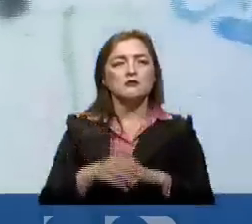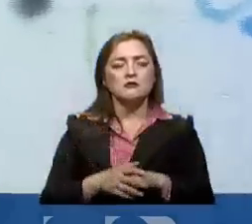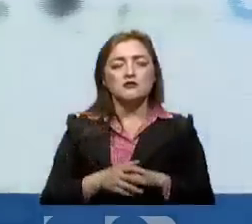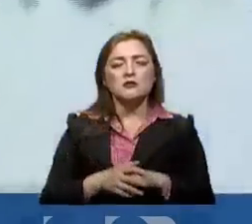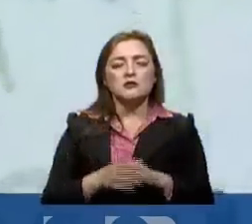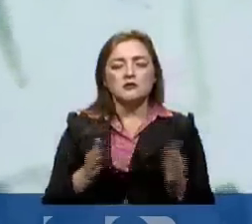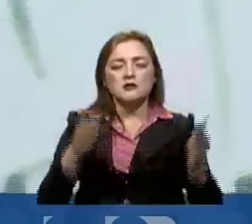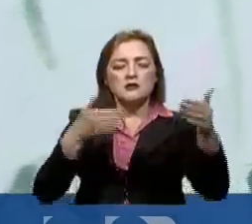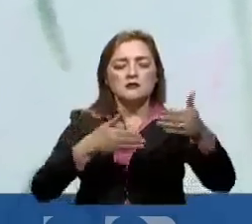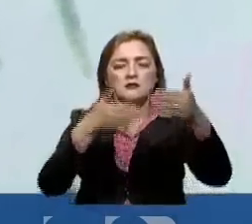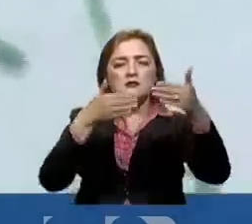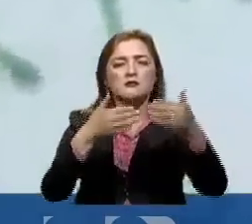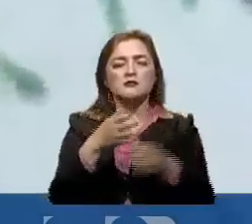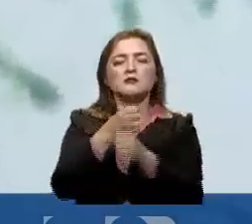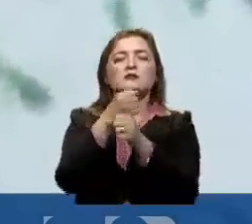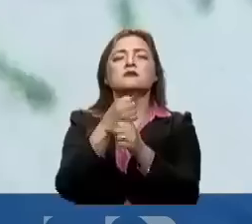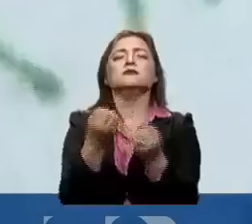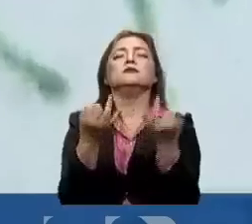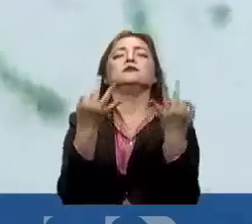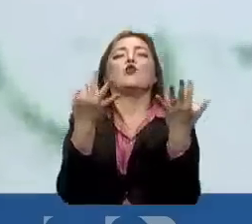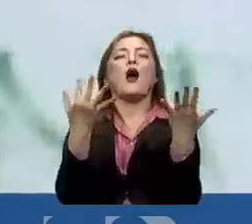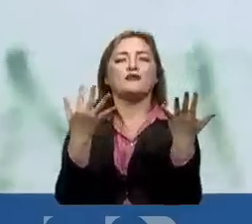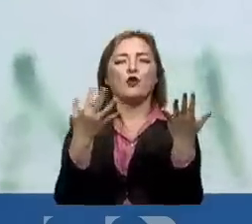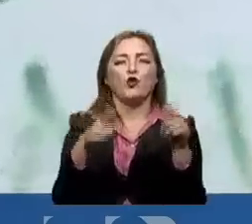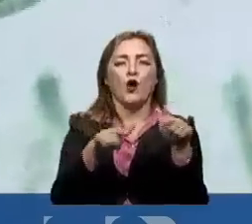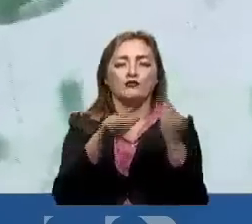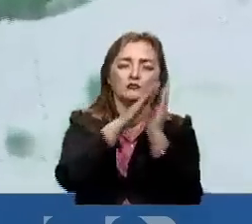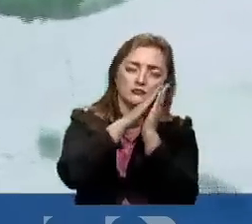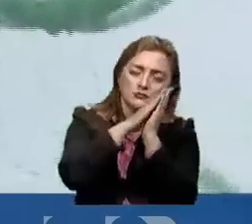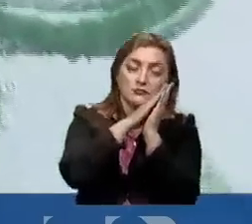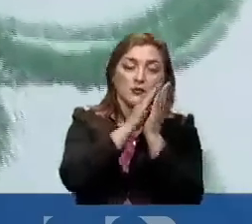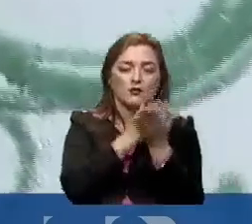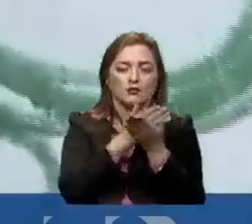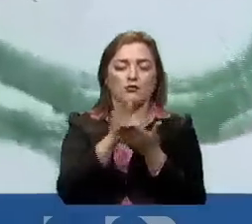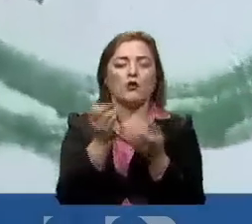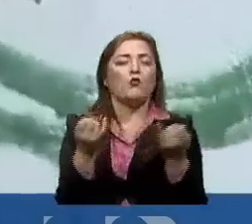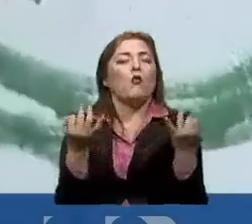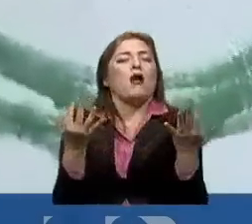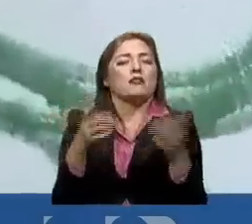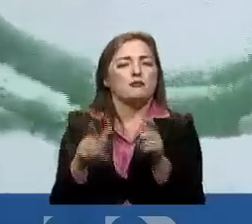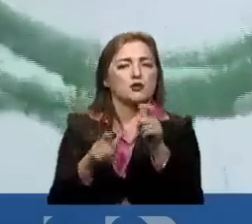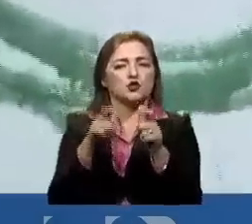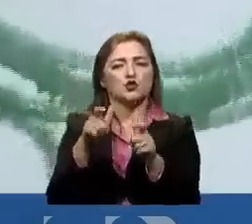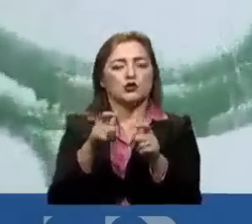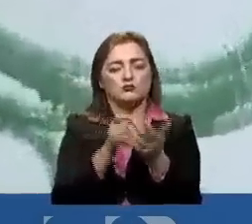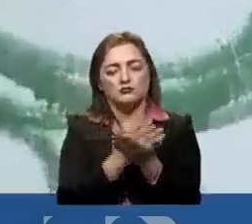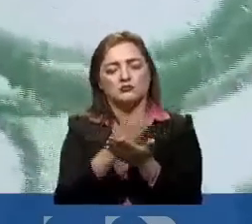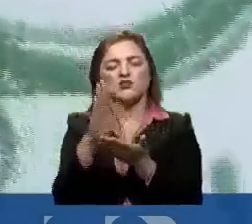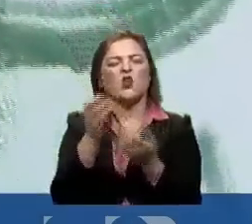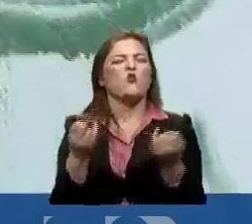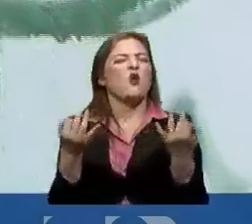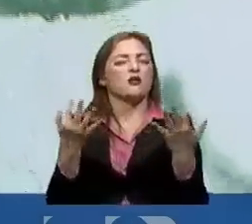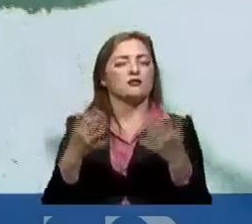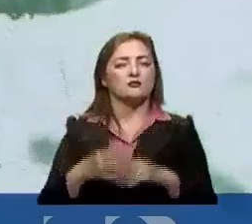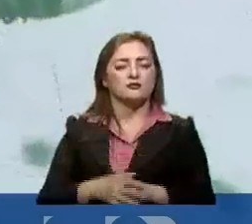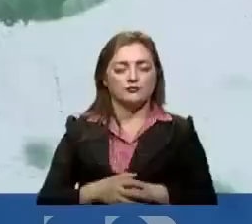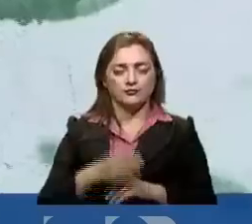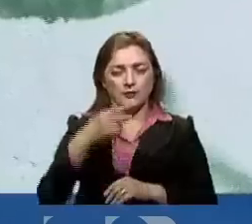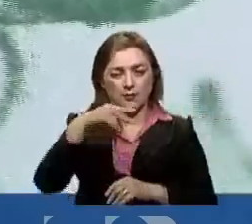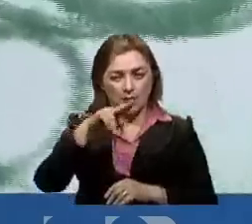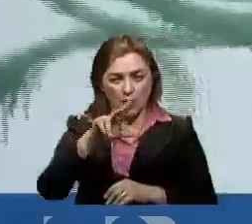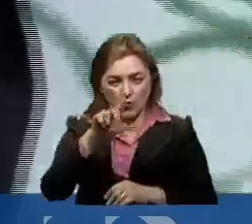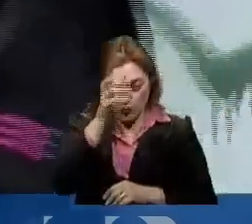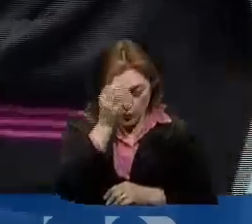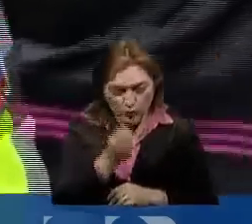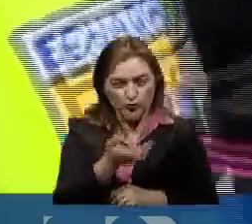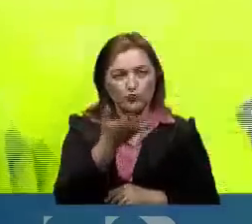estos nichos han sido recuperados? ¿Cuántos de estos nichos más bien han sido identificadas y a cuántas personas se han desalojado? Paul, ¿cómo están? Buenos días con todos y